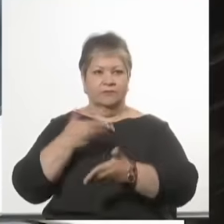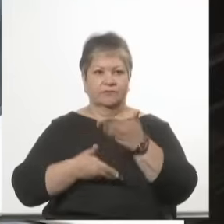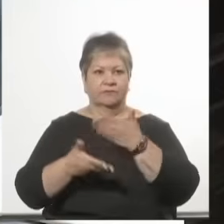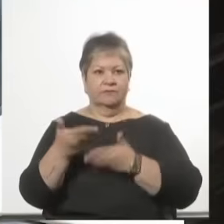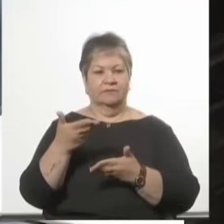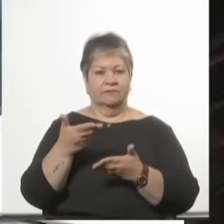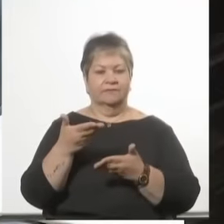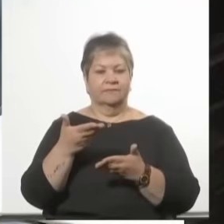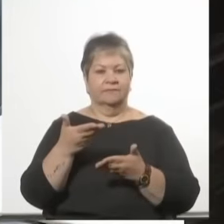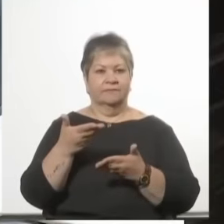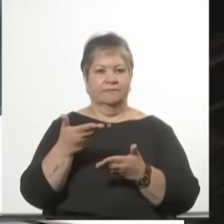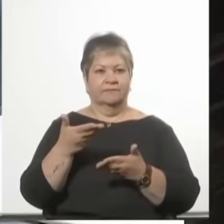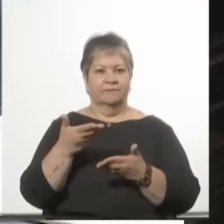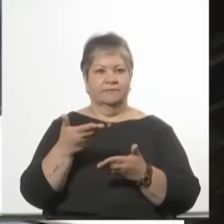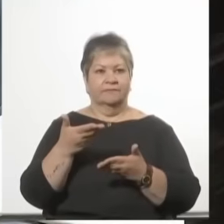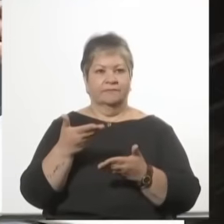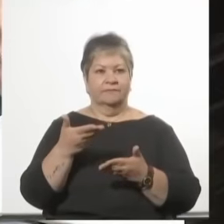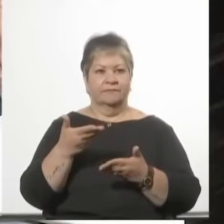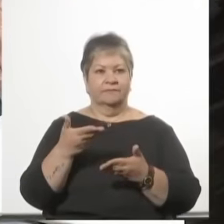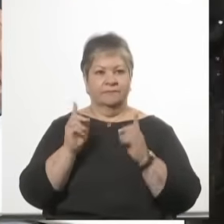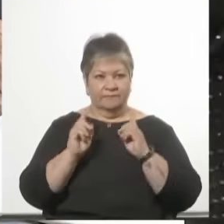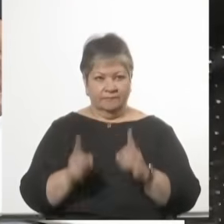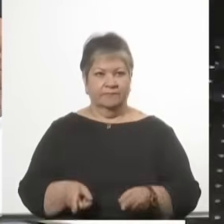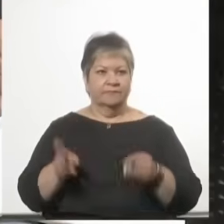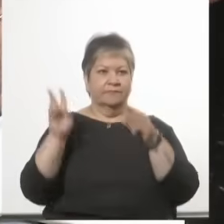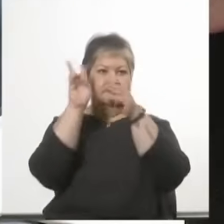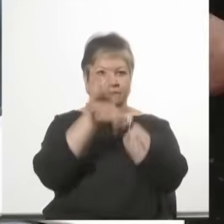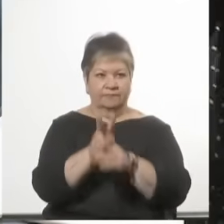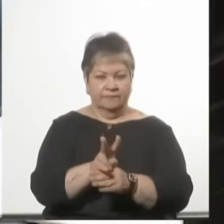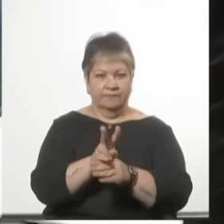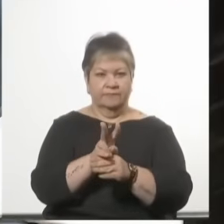Estuvimos visitando la